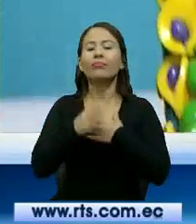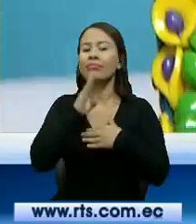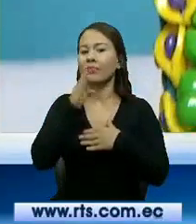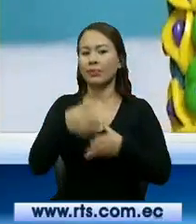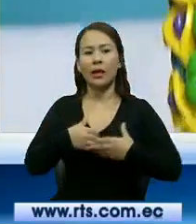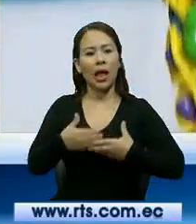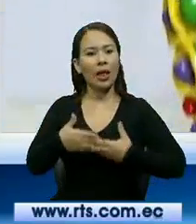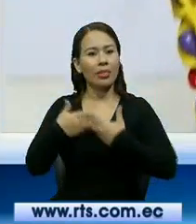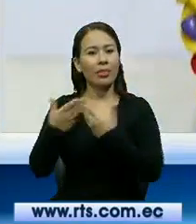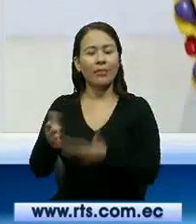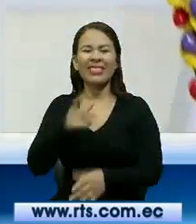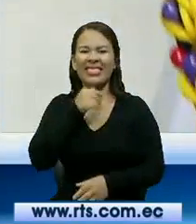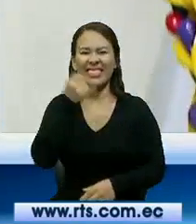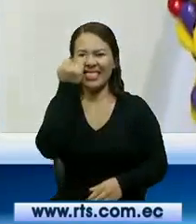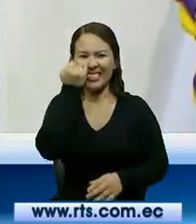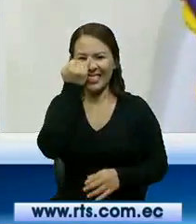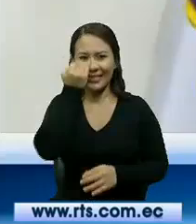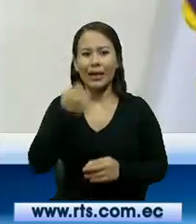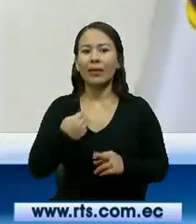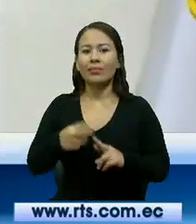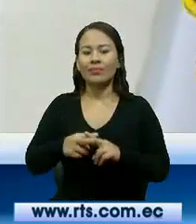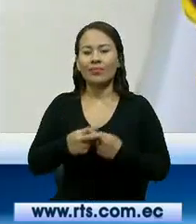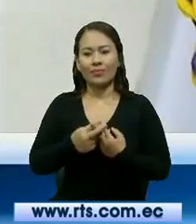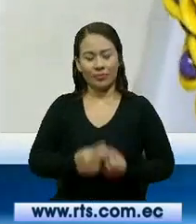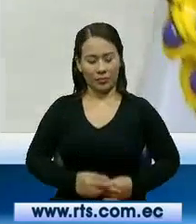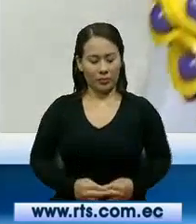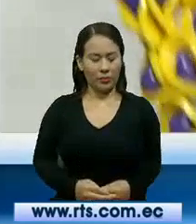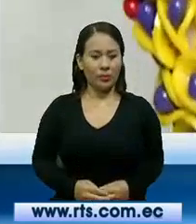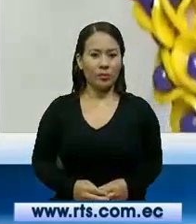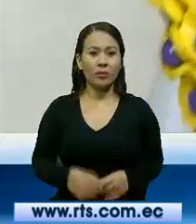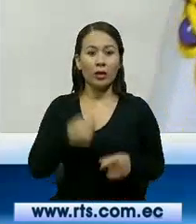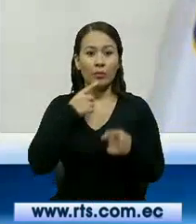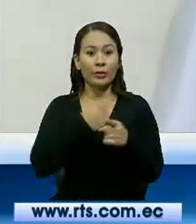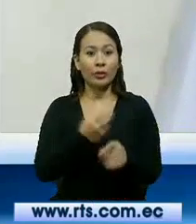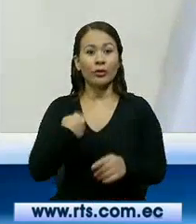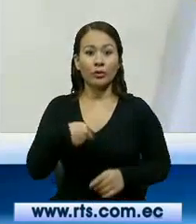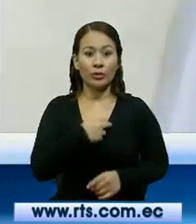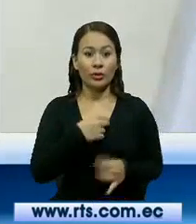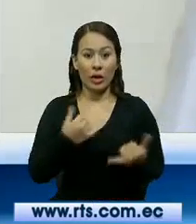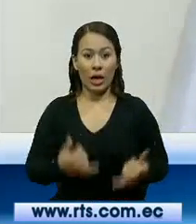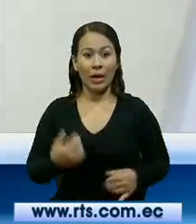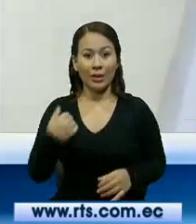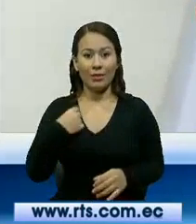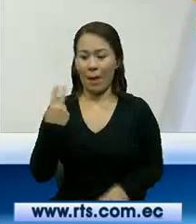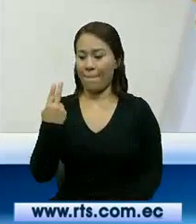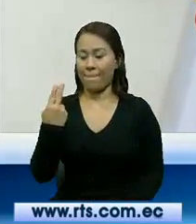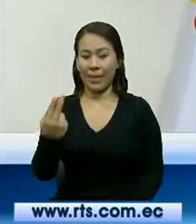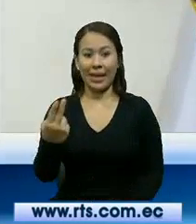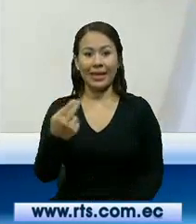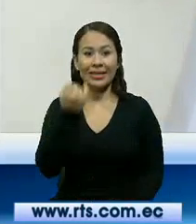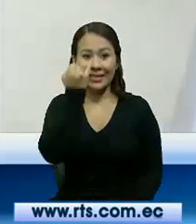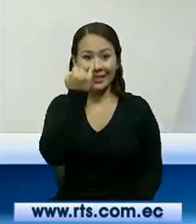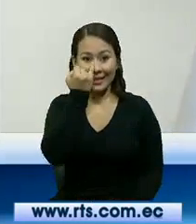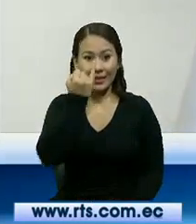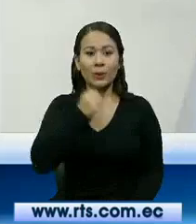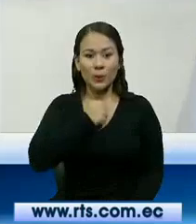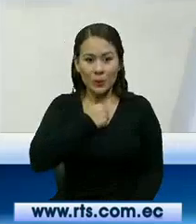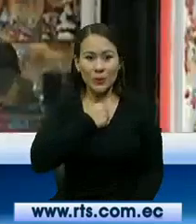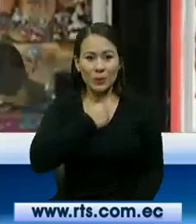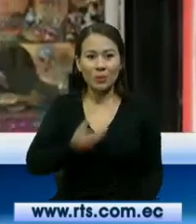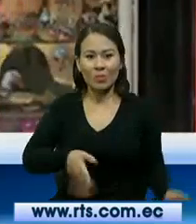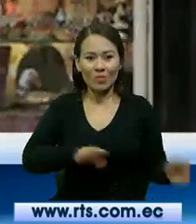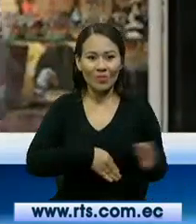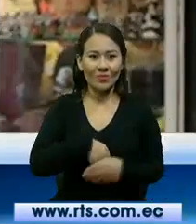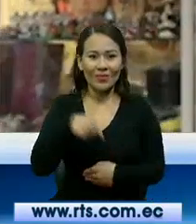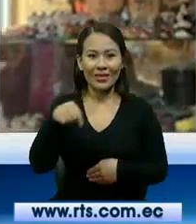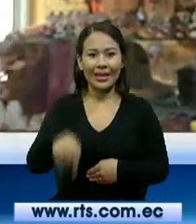nuestros indígenas desde ahí ha empezado y por eso nosotros aces tenemos a la pareja de indígenas nativos de Calderón